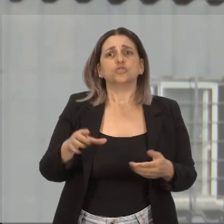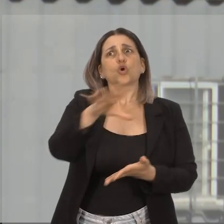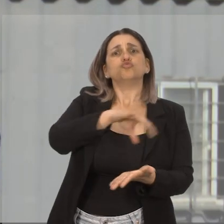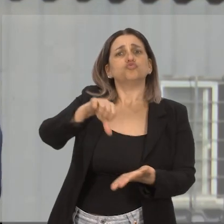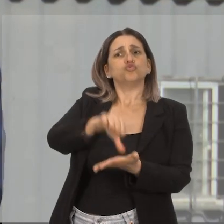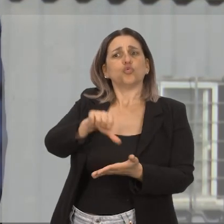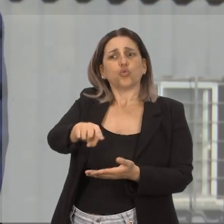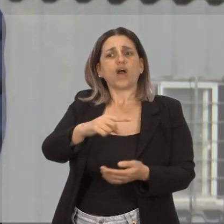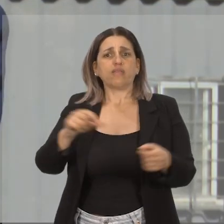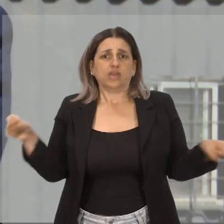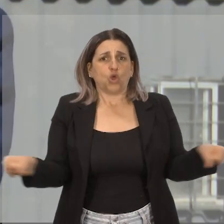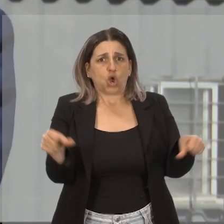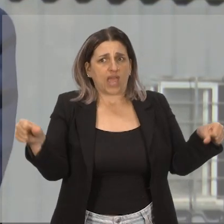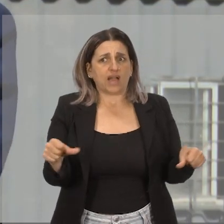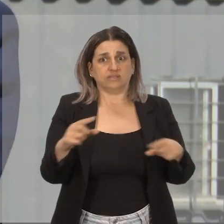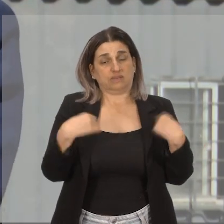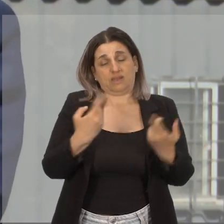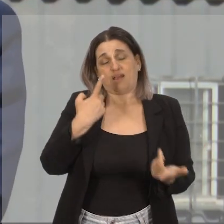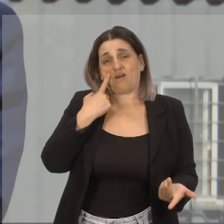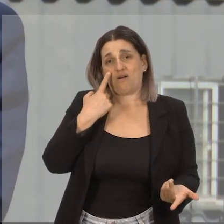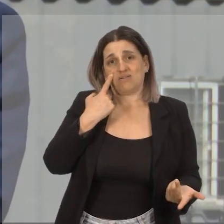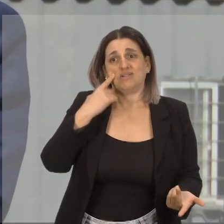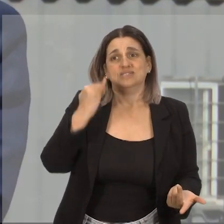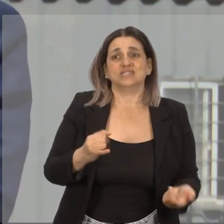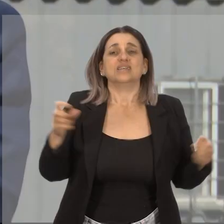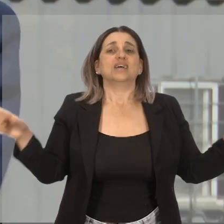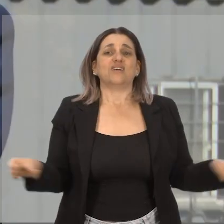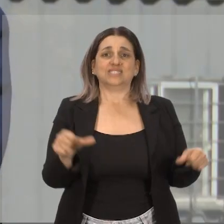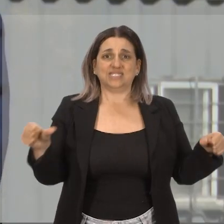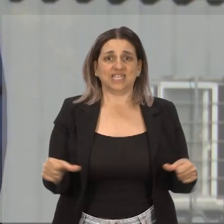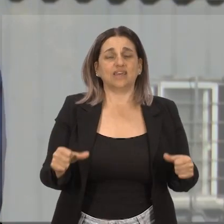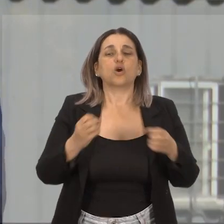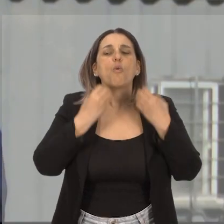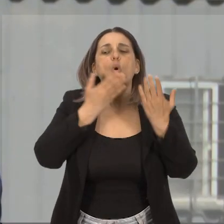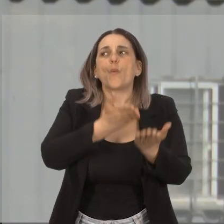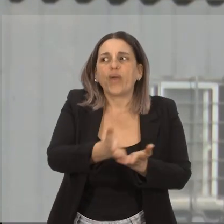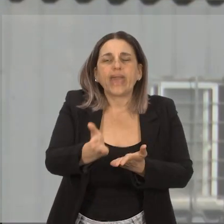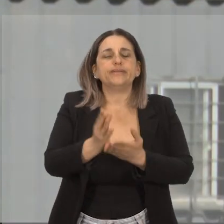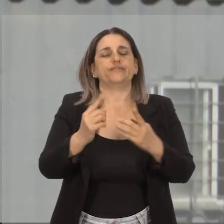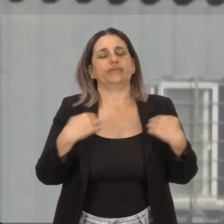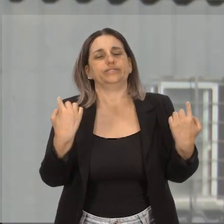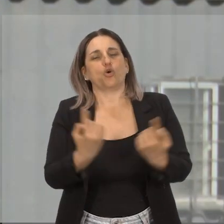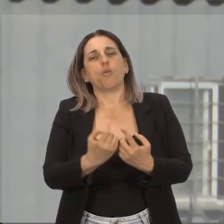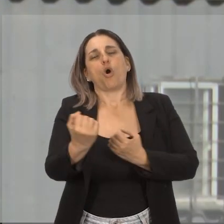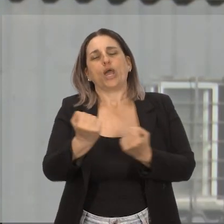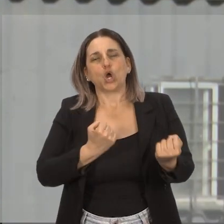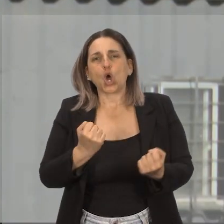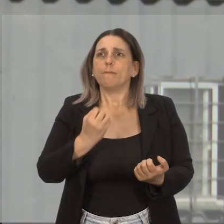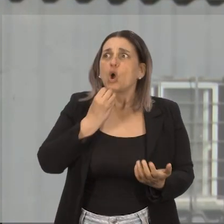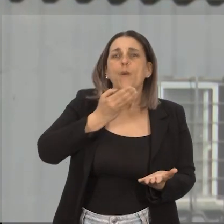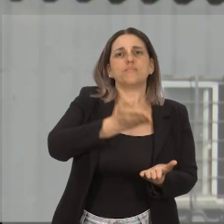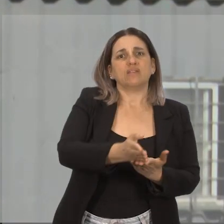esta ciudad, que este giro, que además es el que conoce, es el que va a generar beneficios económicos